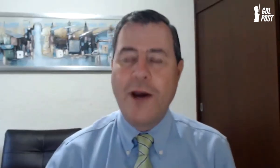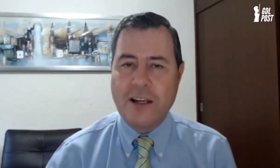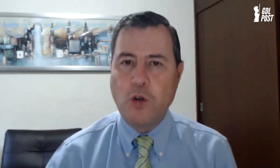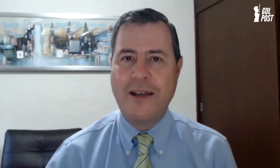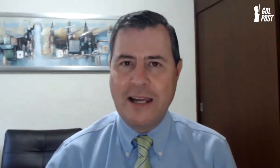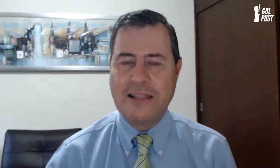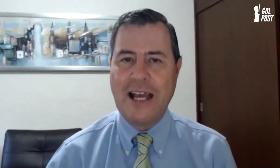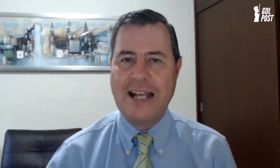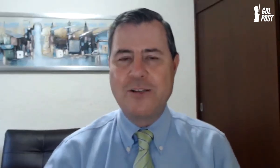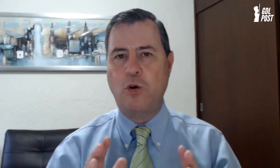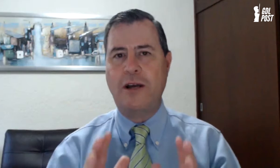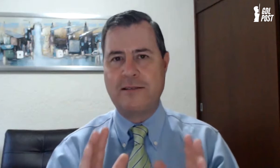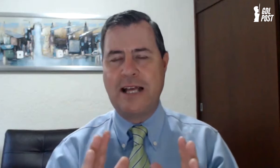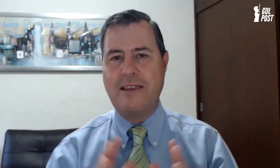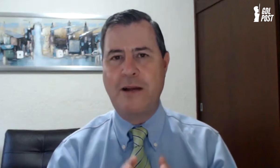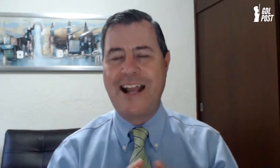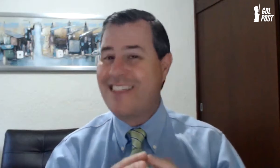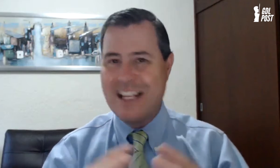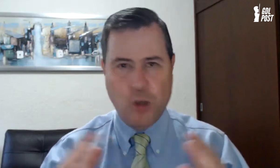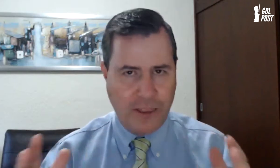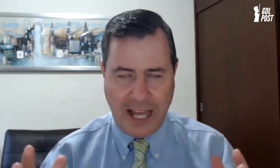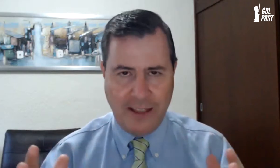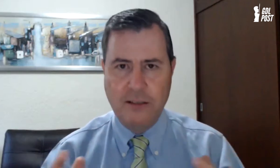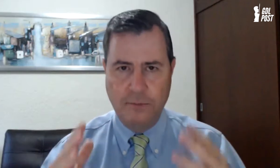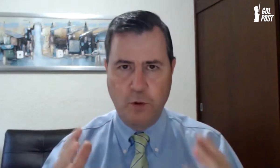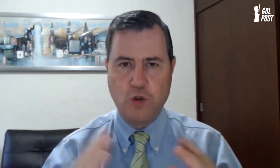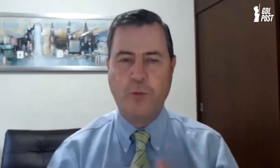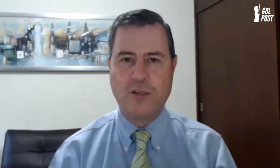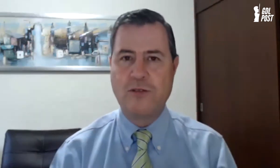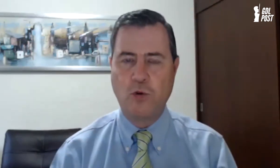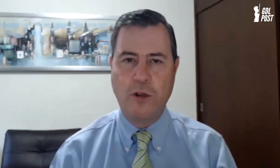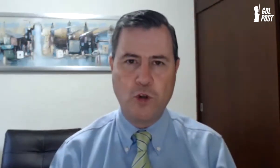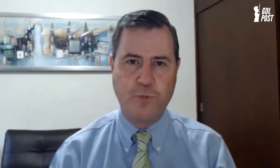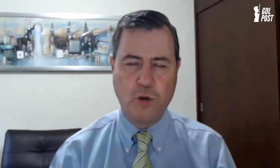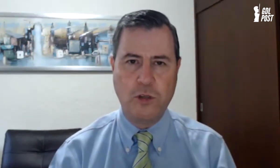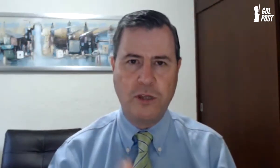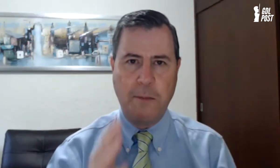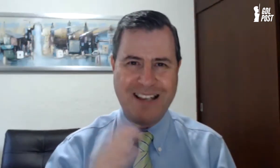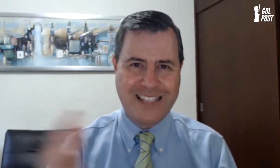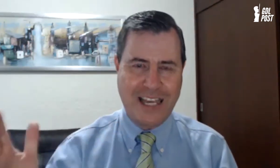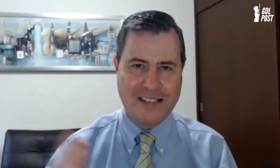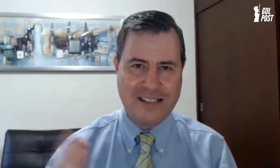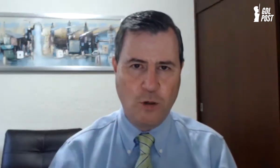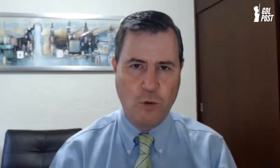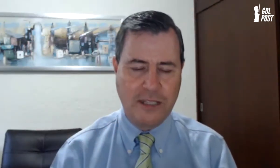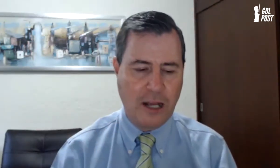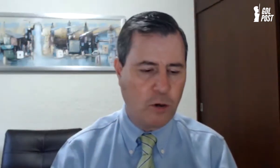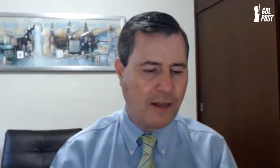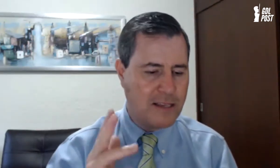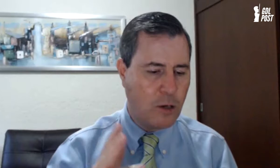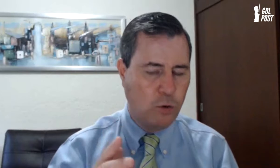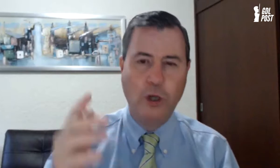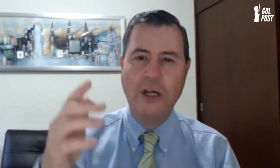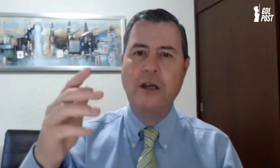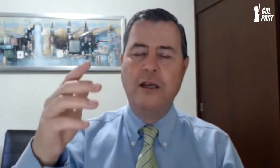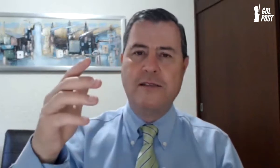en Puerto Vallarta, Jalisco, está de manera desordenada. Por supuesto, es uno de los puntos en donde más quejas se dio durante la jornada.